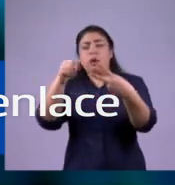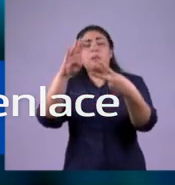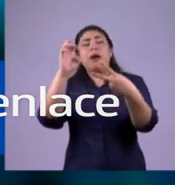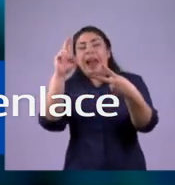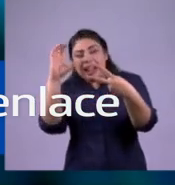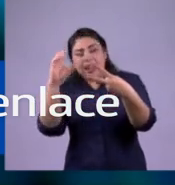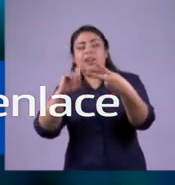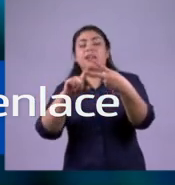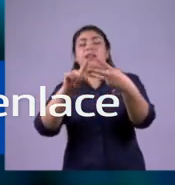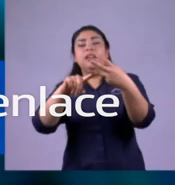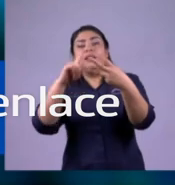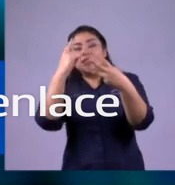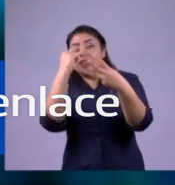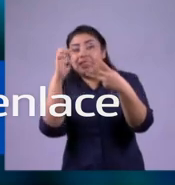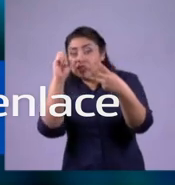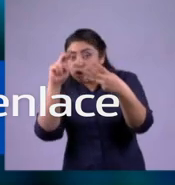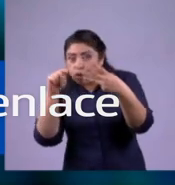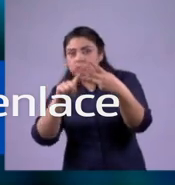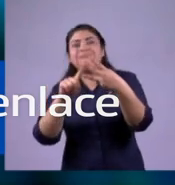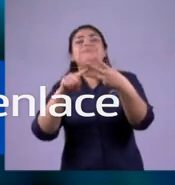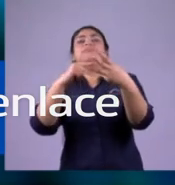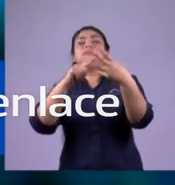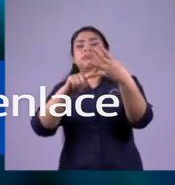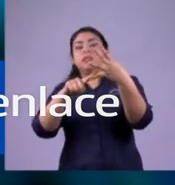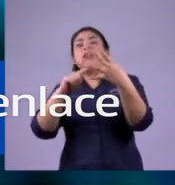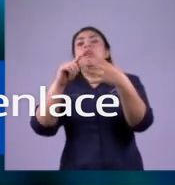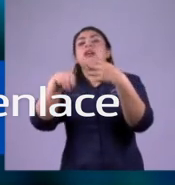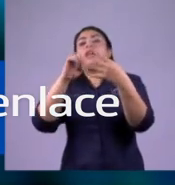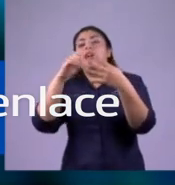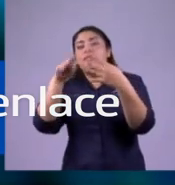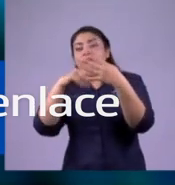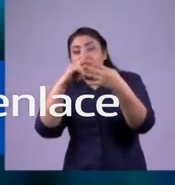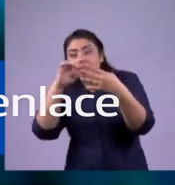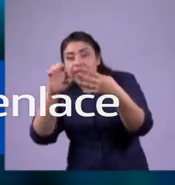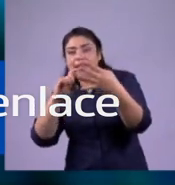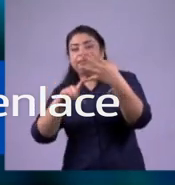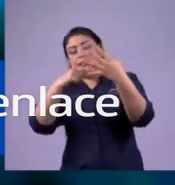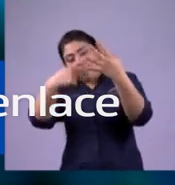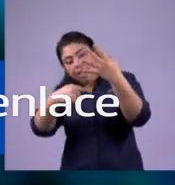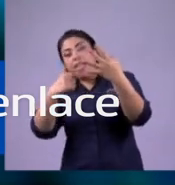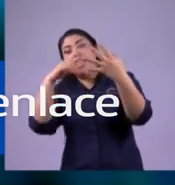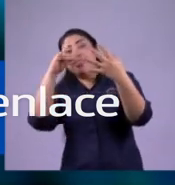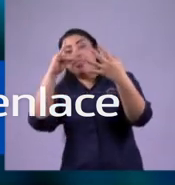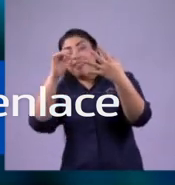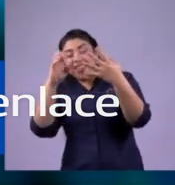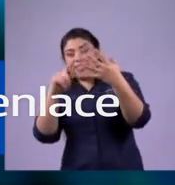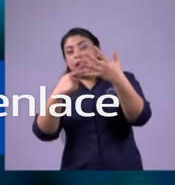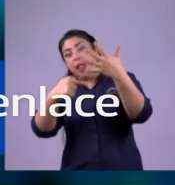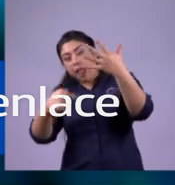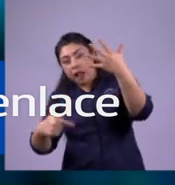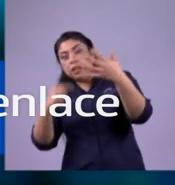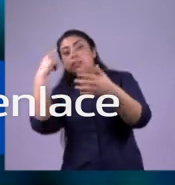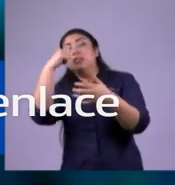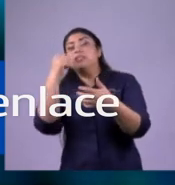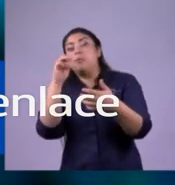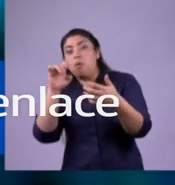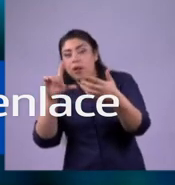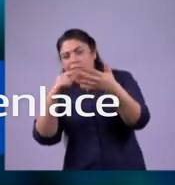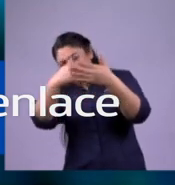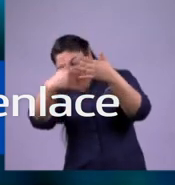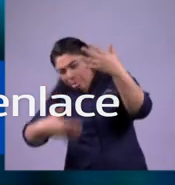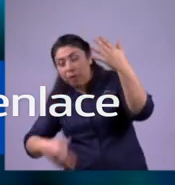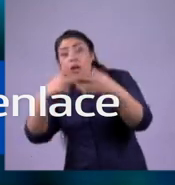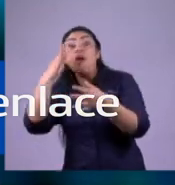por la fe sansón por lage por la fe gente por la fe david así por la fe samuel y por la fe todos los